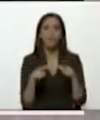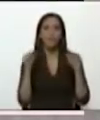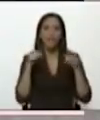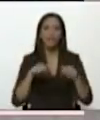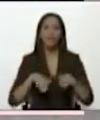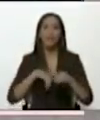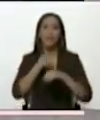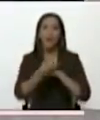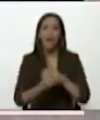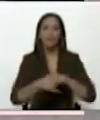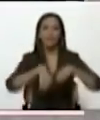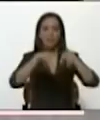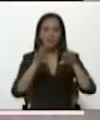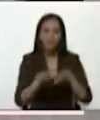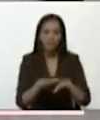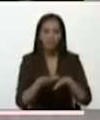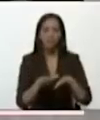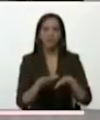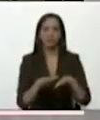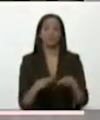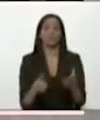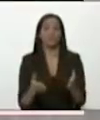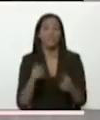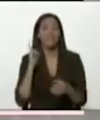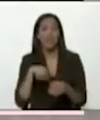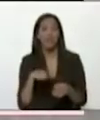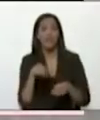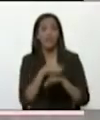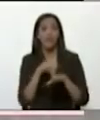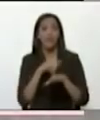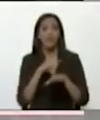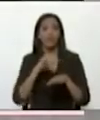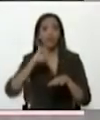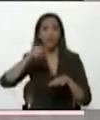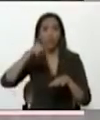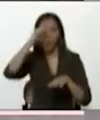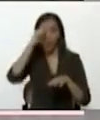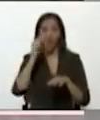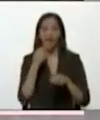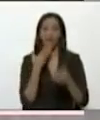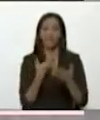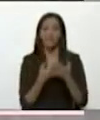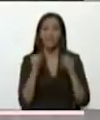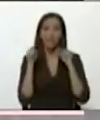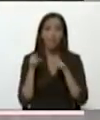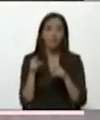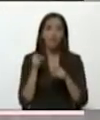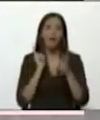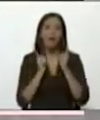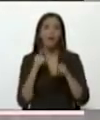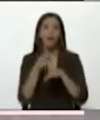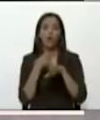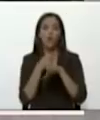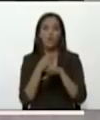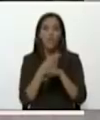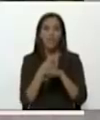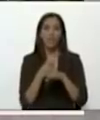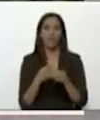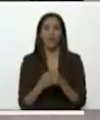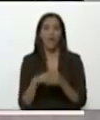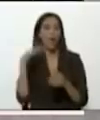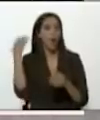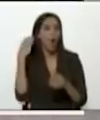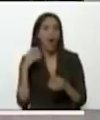planes fueran frustrados. También el ministro Jorge Rodríguez ha exigido por ello a algunos gobiernos de la región, entre ellos